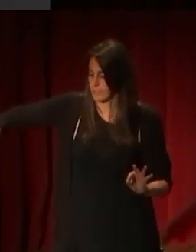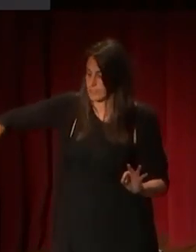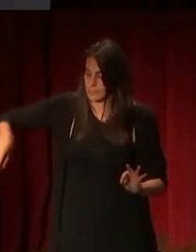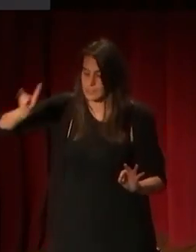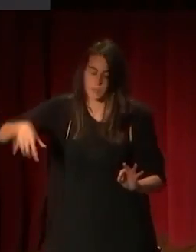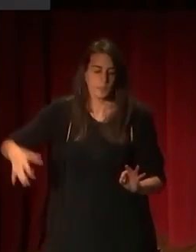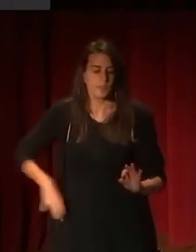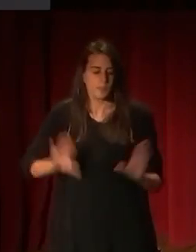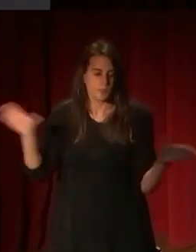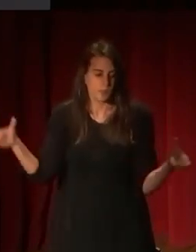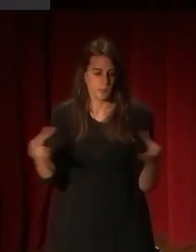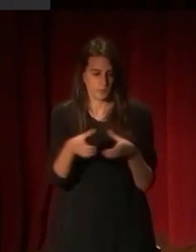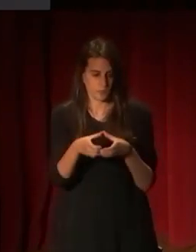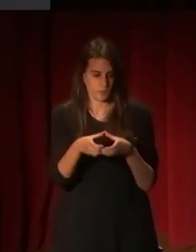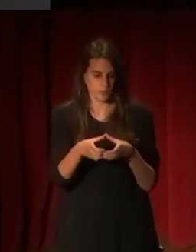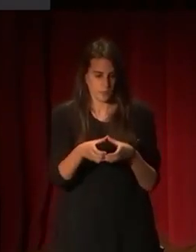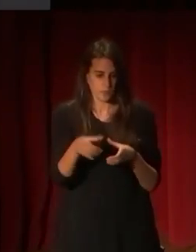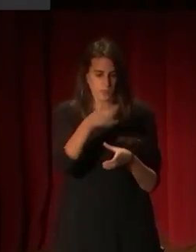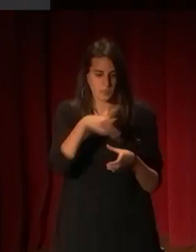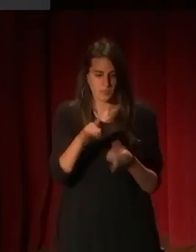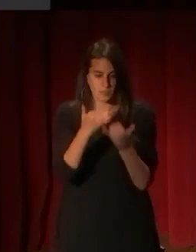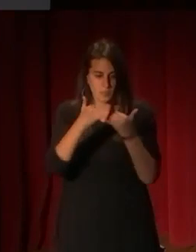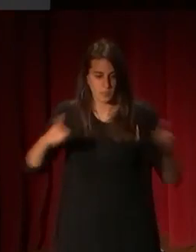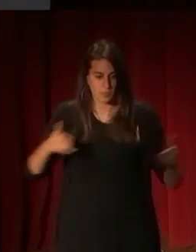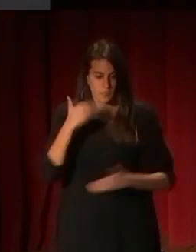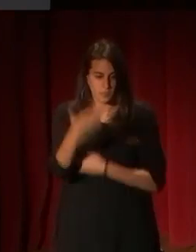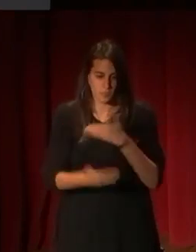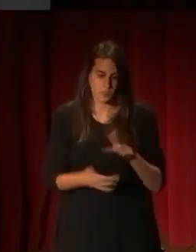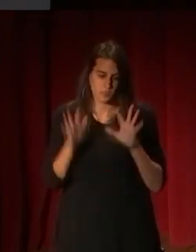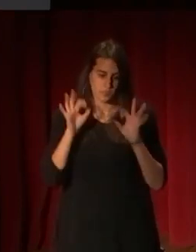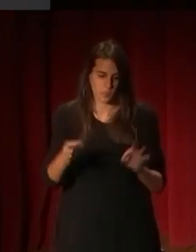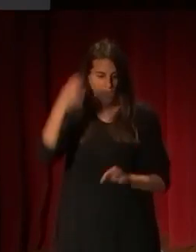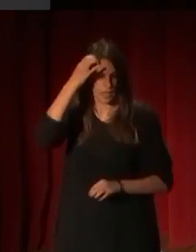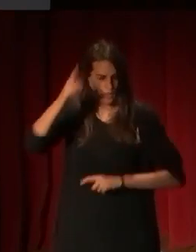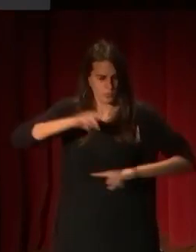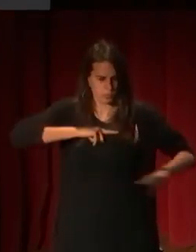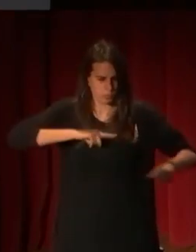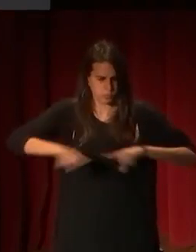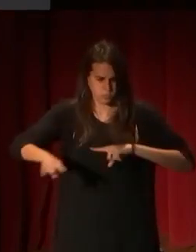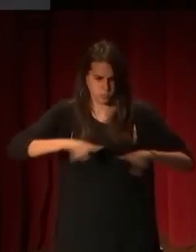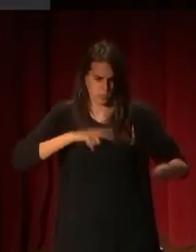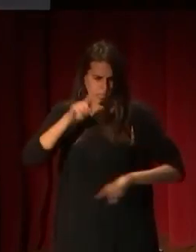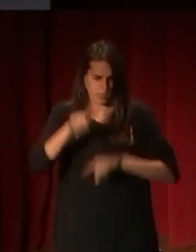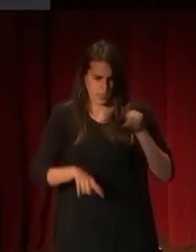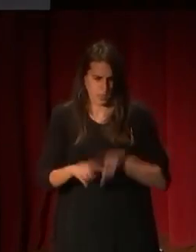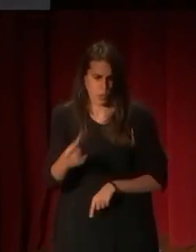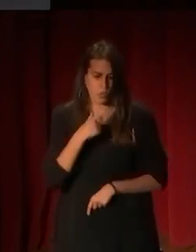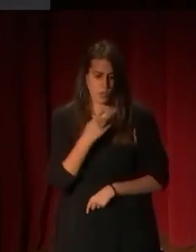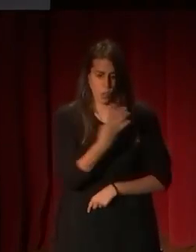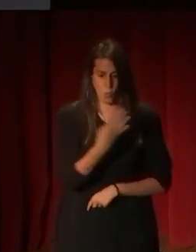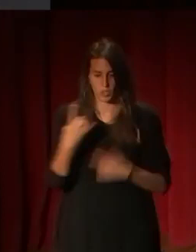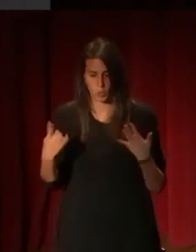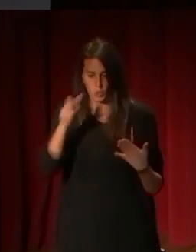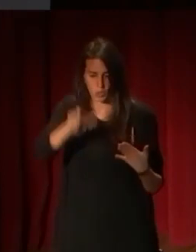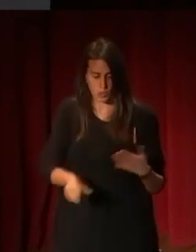cardenal el marqués del carpio gobernaba la fiesta de acuerdo con el gusto de su majestad dando órdenes a 46 alguaciles en